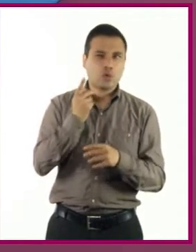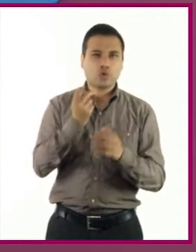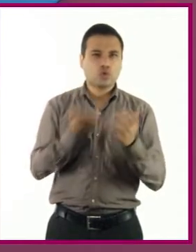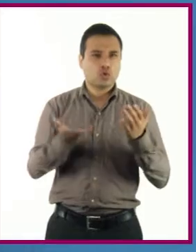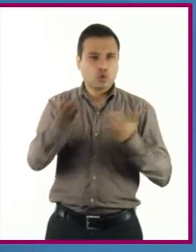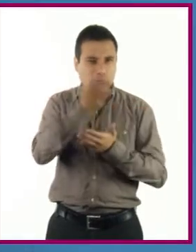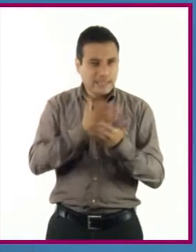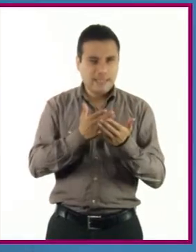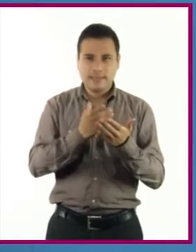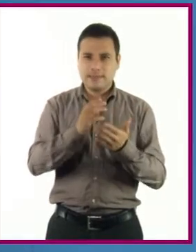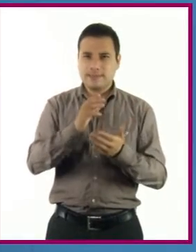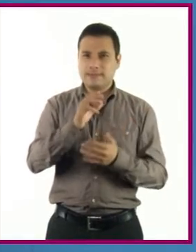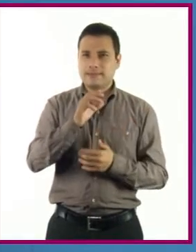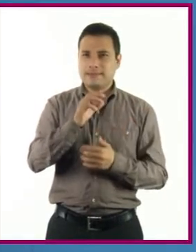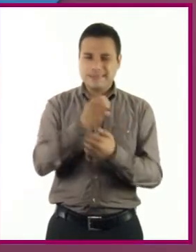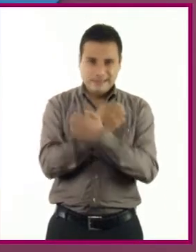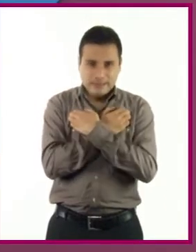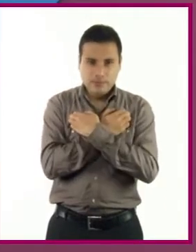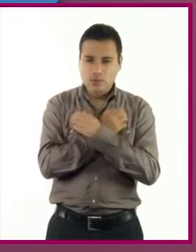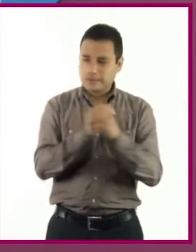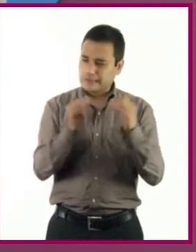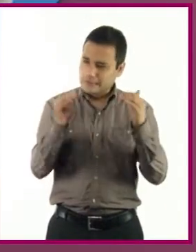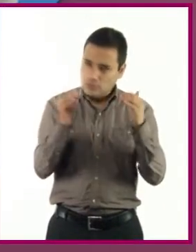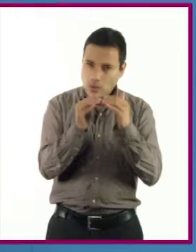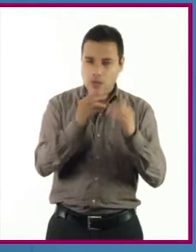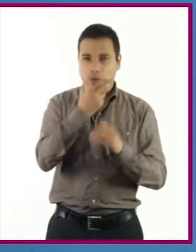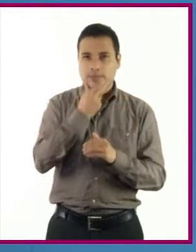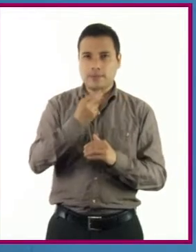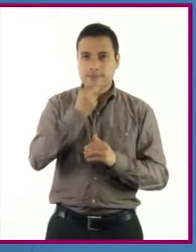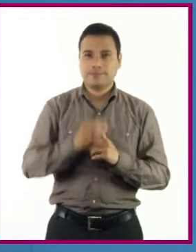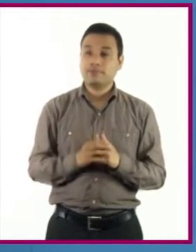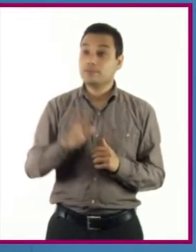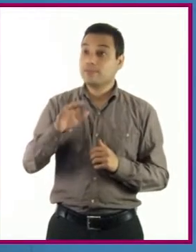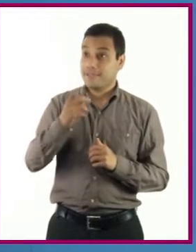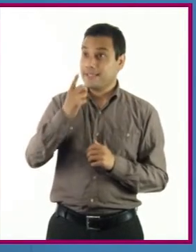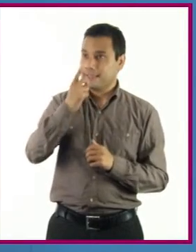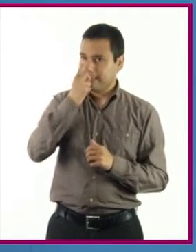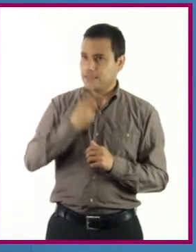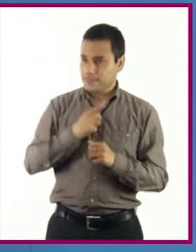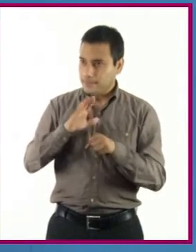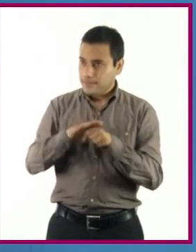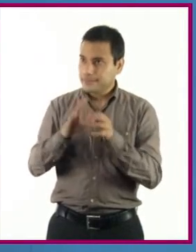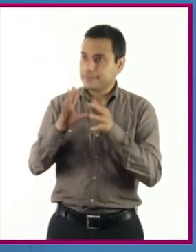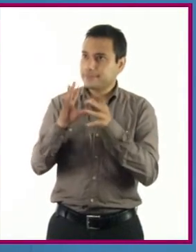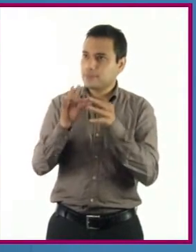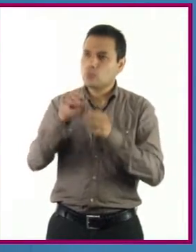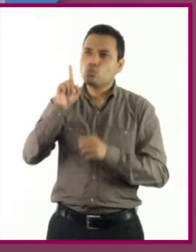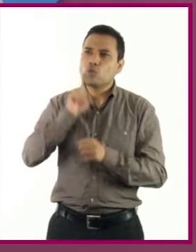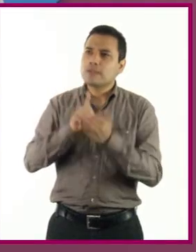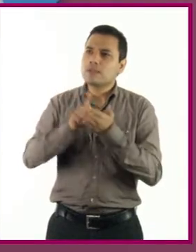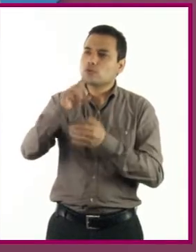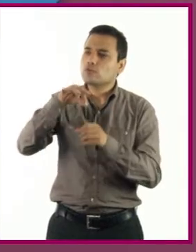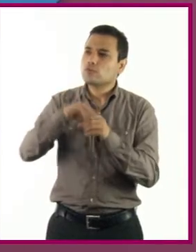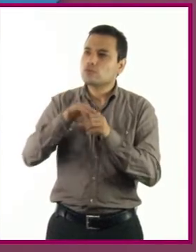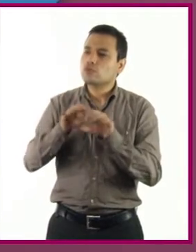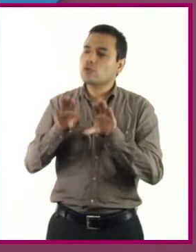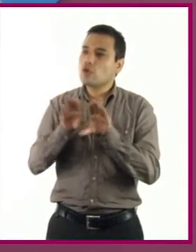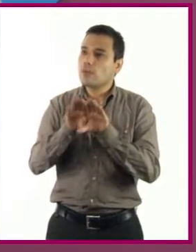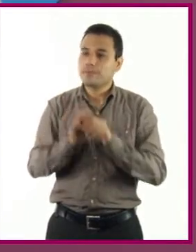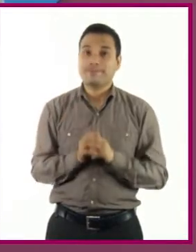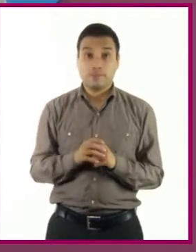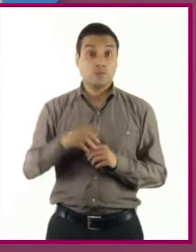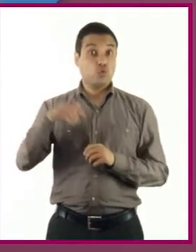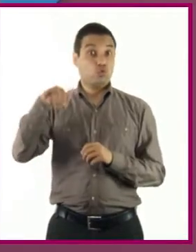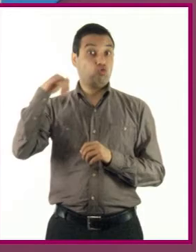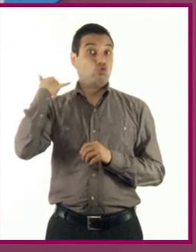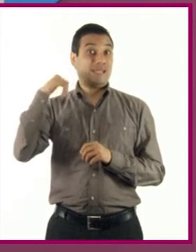los hombres. Doña Elvia, cuéntenos más sobre la lucha por el derecho al voto femenino. En